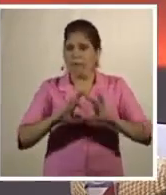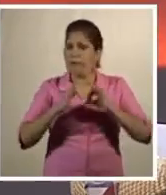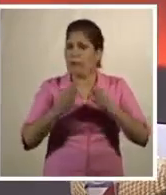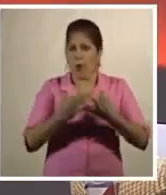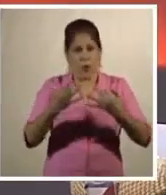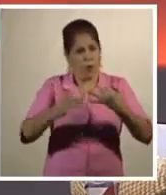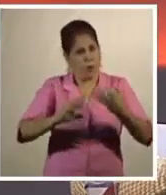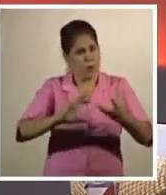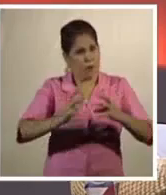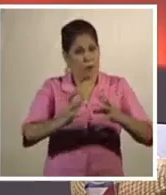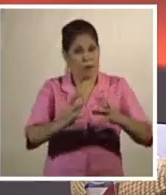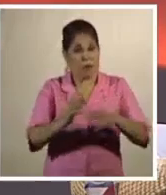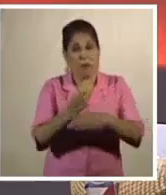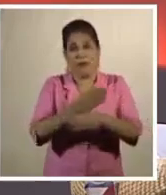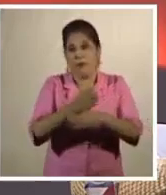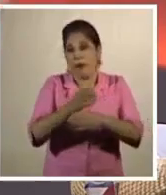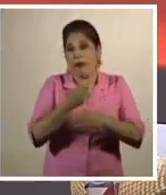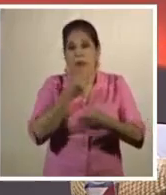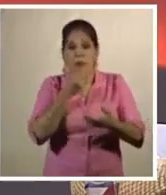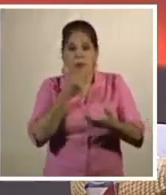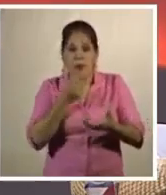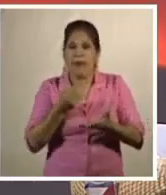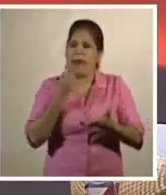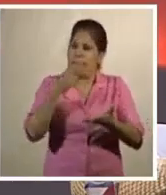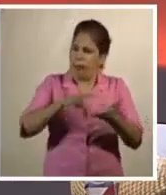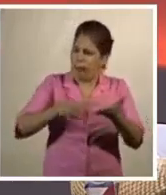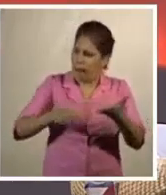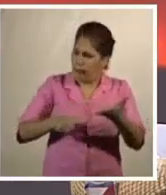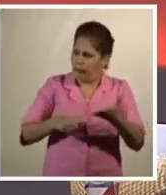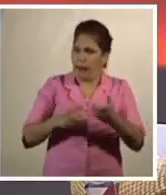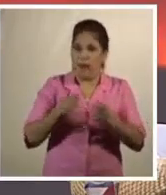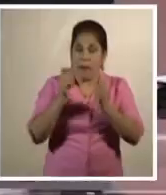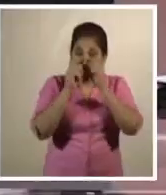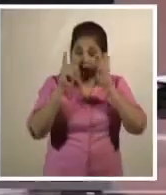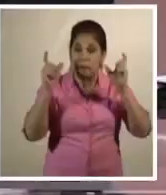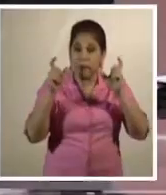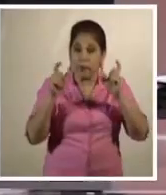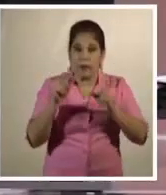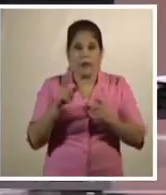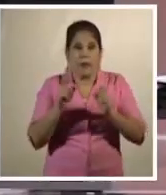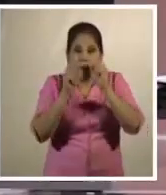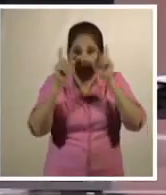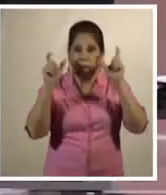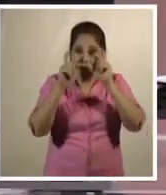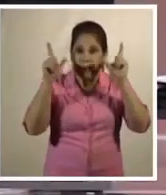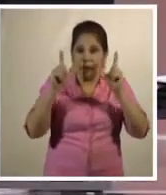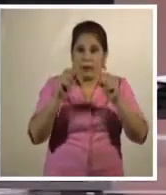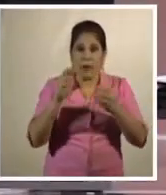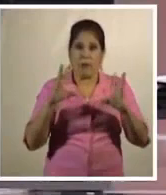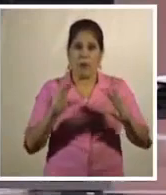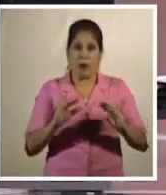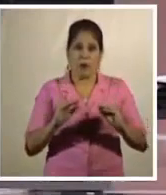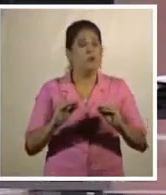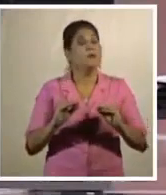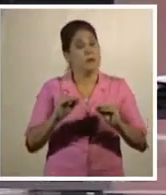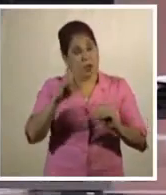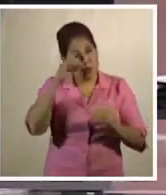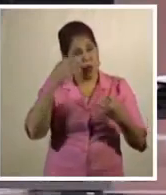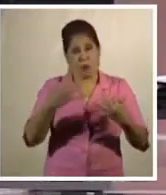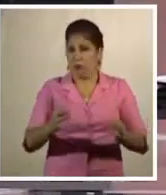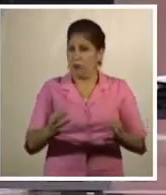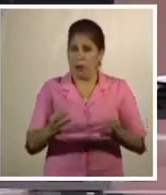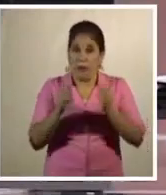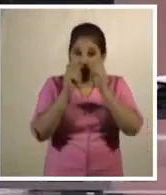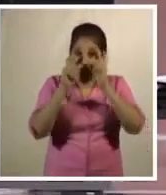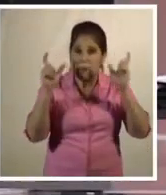al niño cada familia lo hace a su modo y realmente lo ideal es acompañar al niño cada vez que se despierta y hay quien dice que se despierta varias veces en la noche